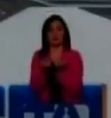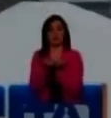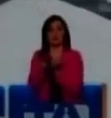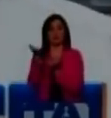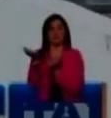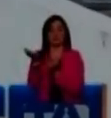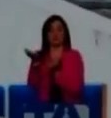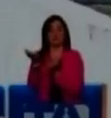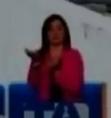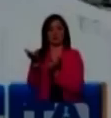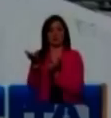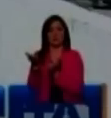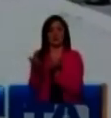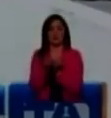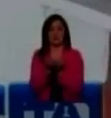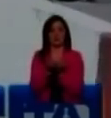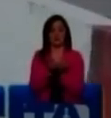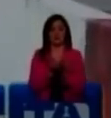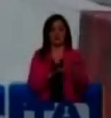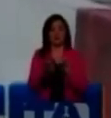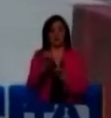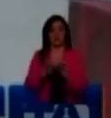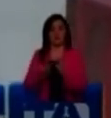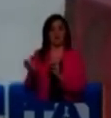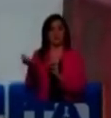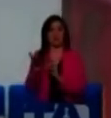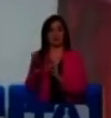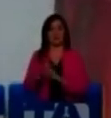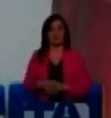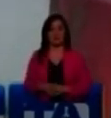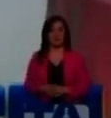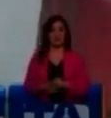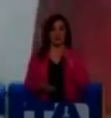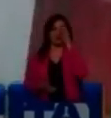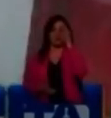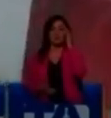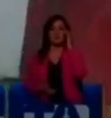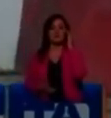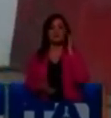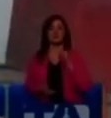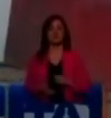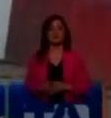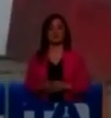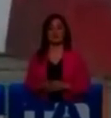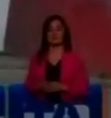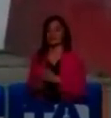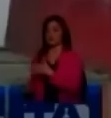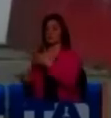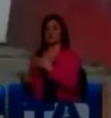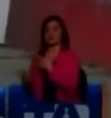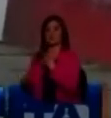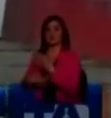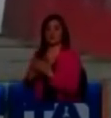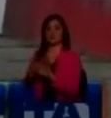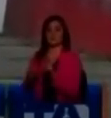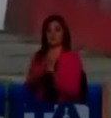están requisando las cosas que se bota en los basureros. Bueno, incluso usted me comentaba que hacen fogatas aquí en el parque,